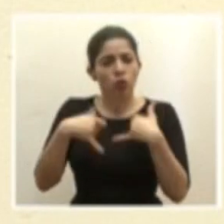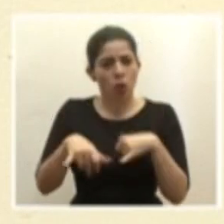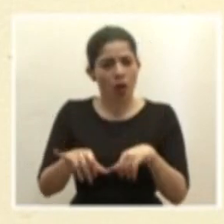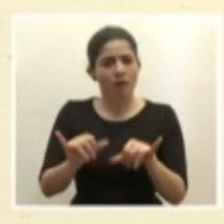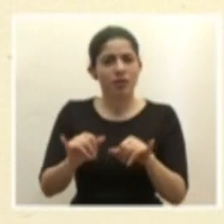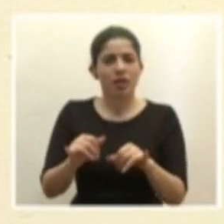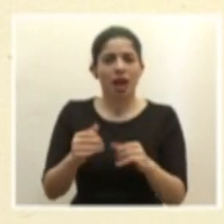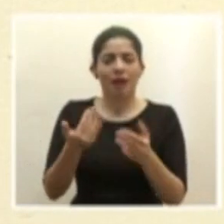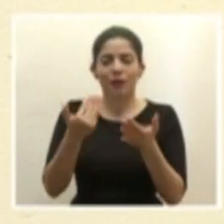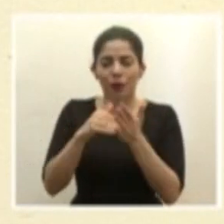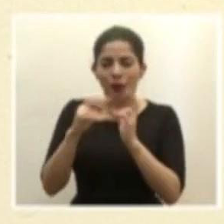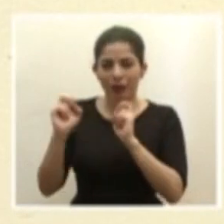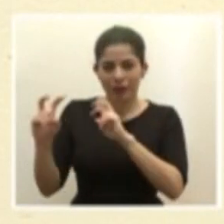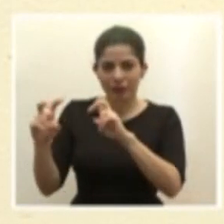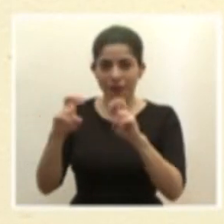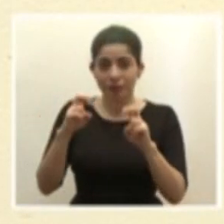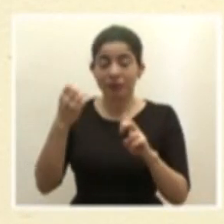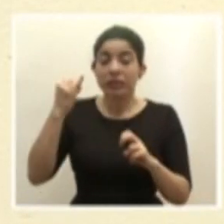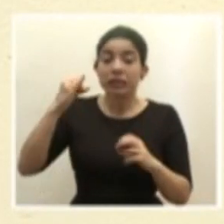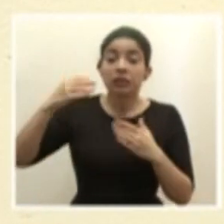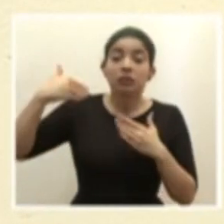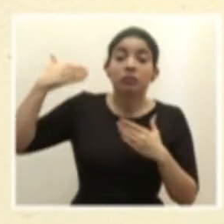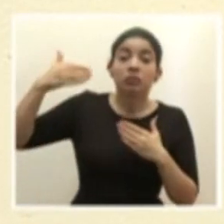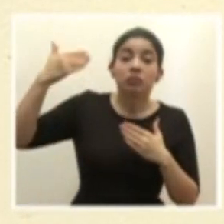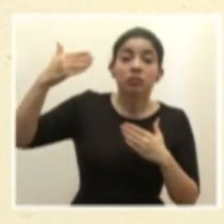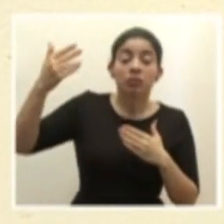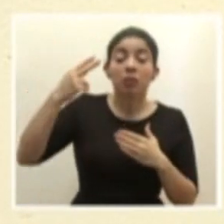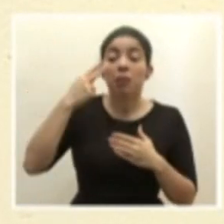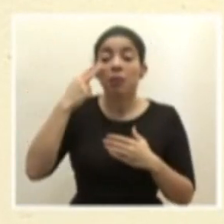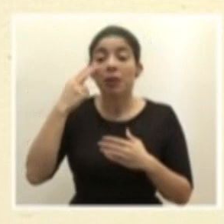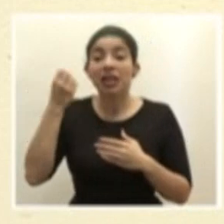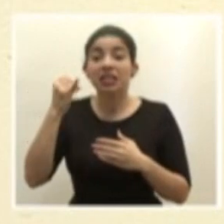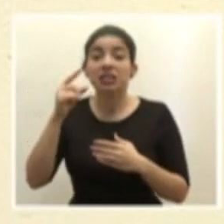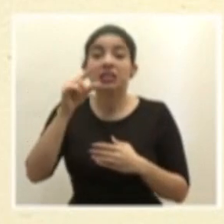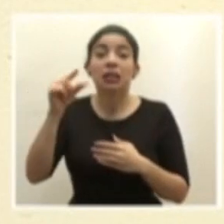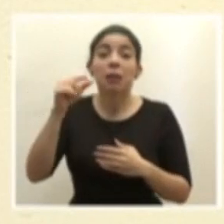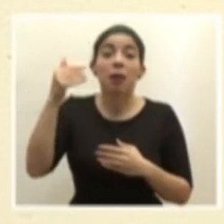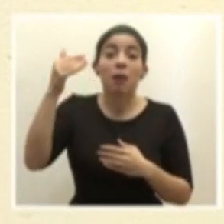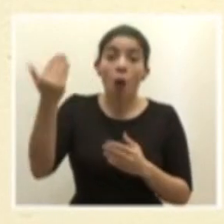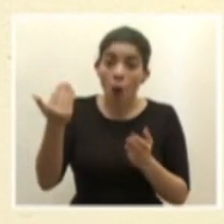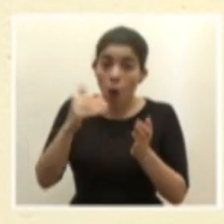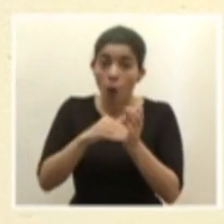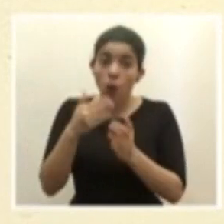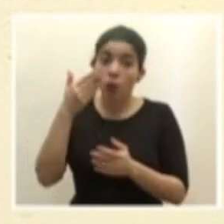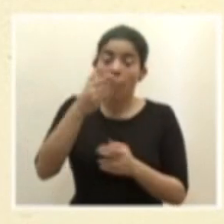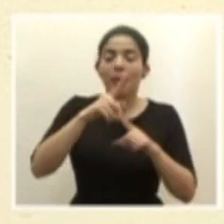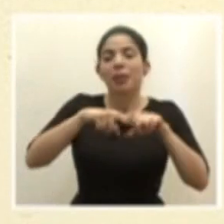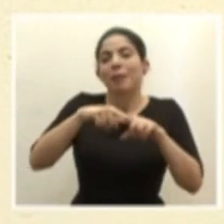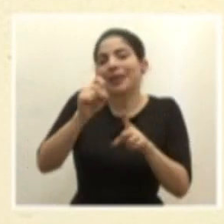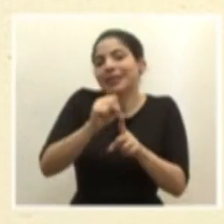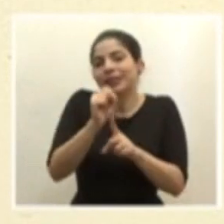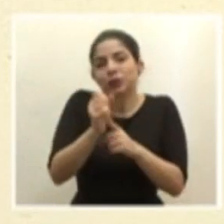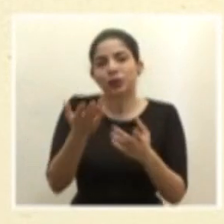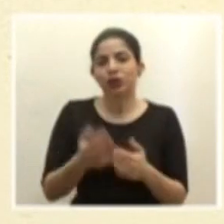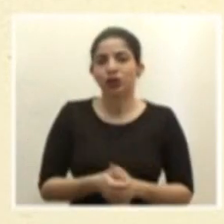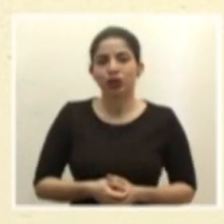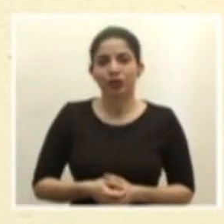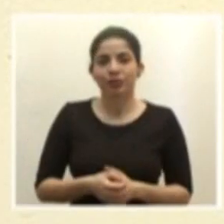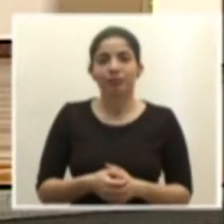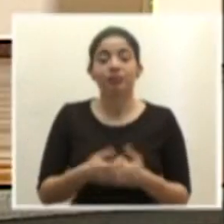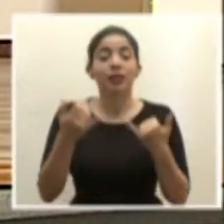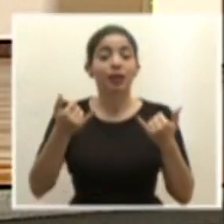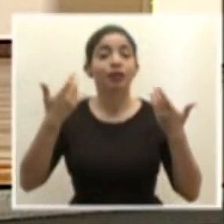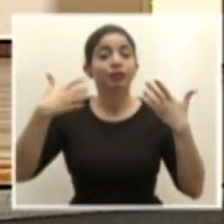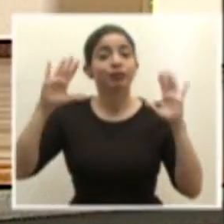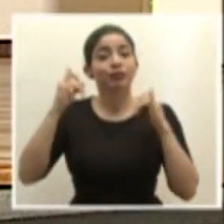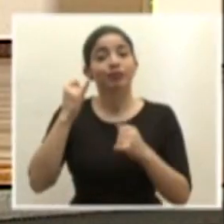en el proceso de reinspección y luego valoraremos si retomamos en unas semanas más adelante, depende de las circunstancias que se desarrollen. Damos